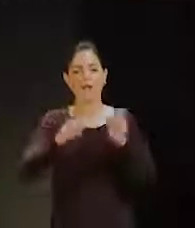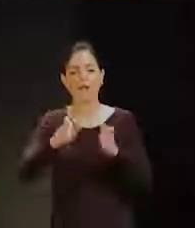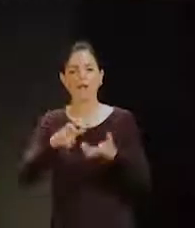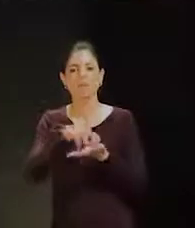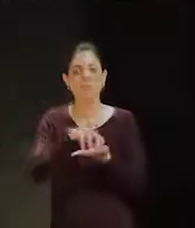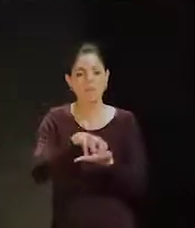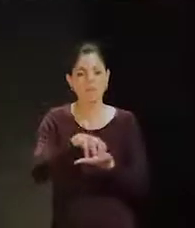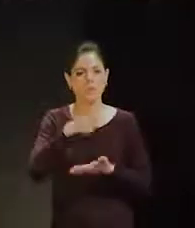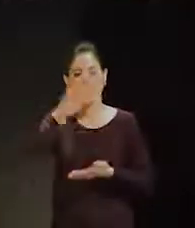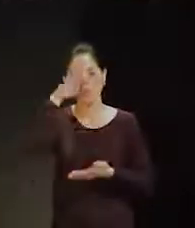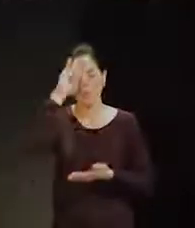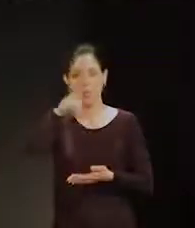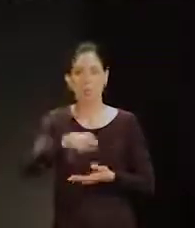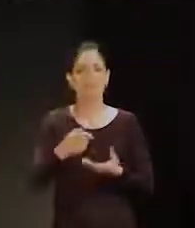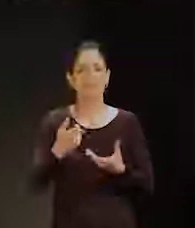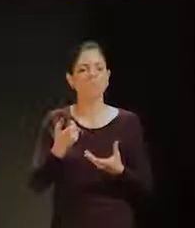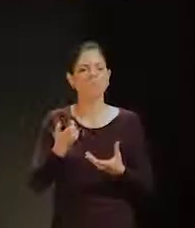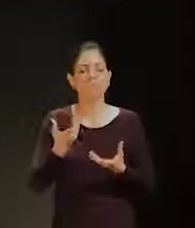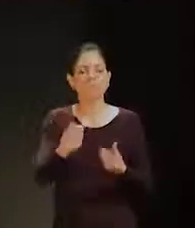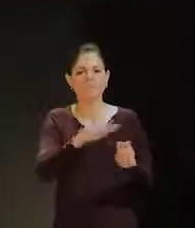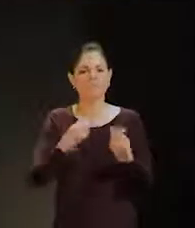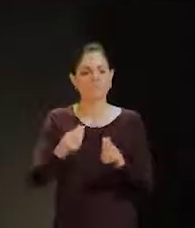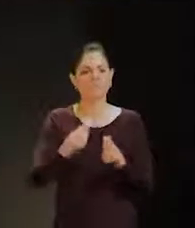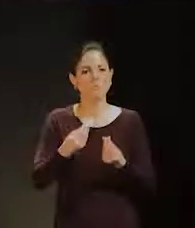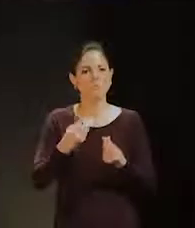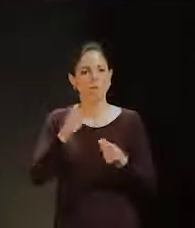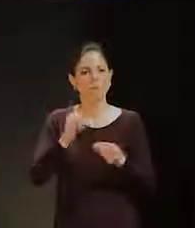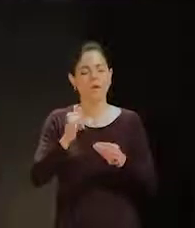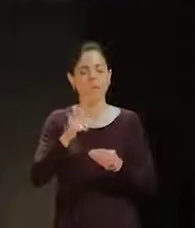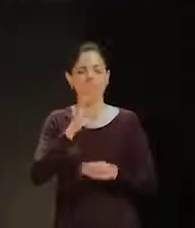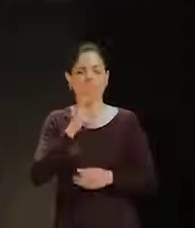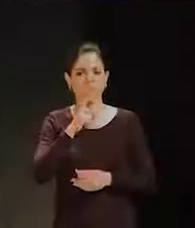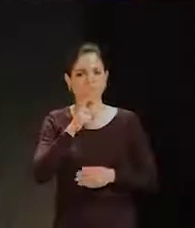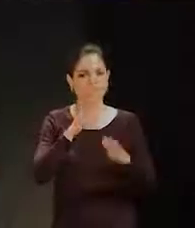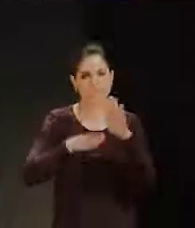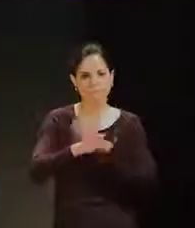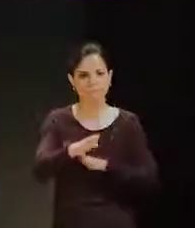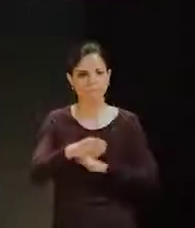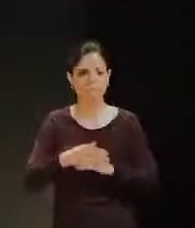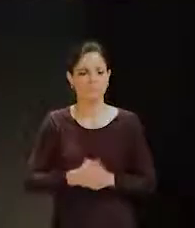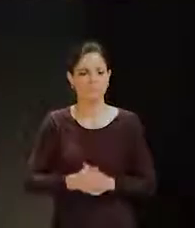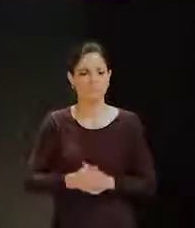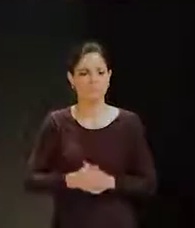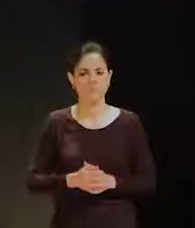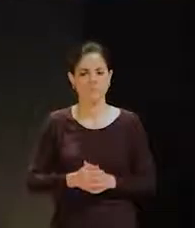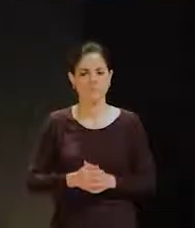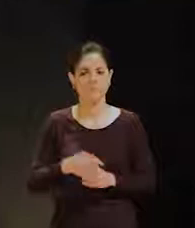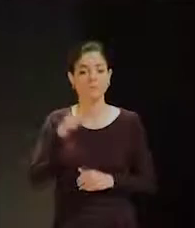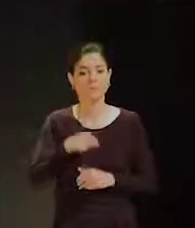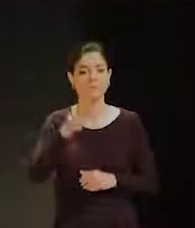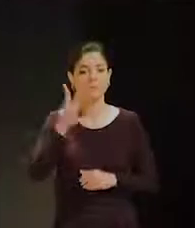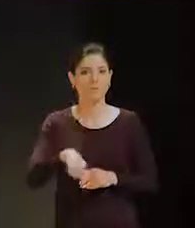la echaste dura en Cuba es muy algo muy bajitico, muy, y